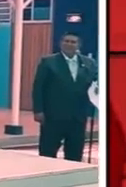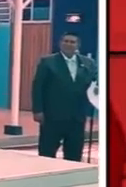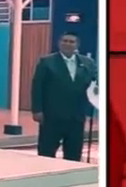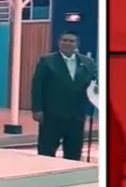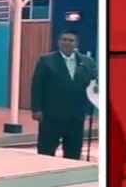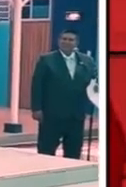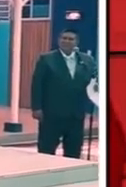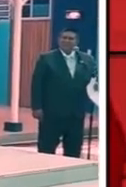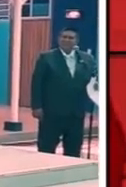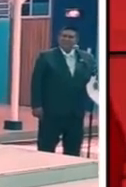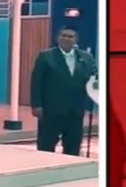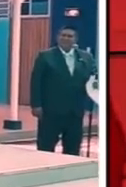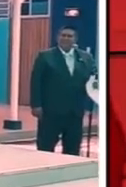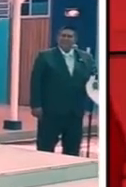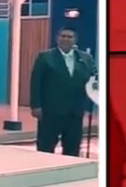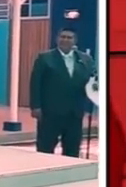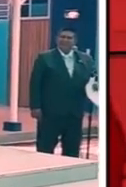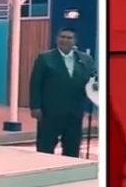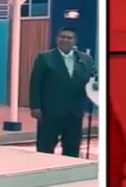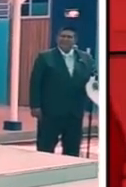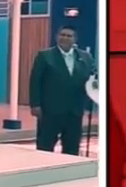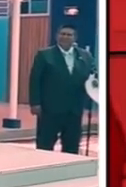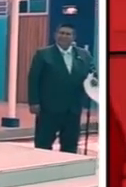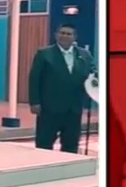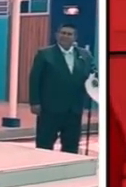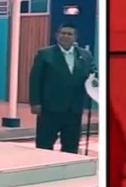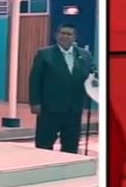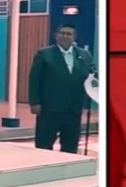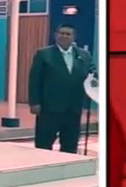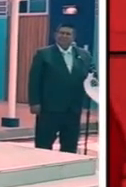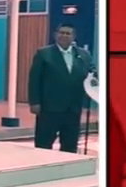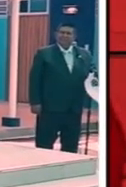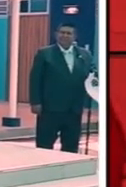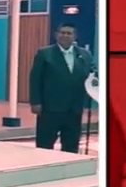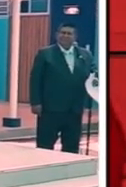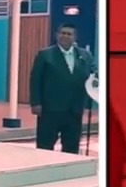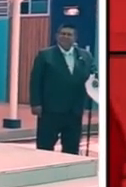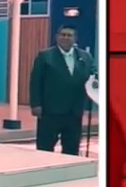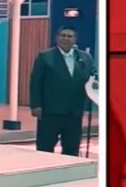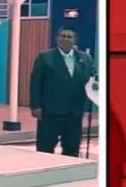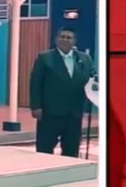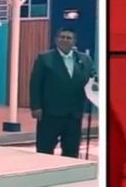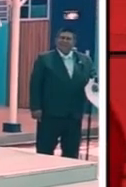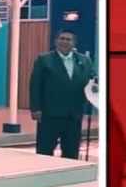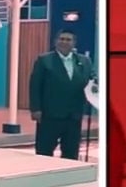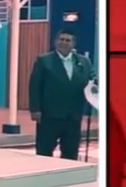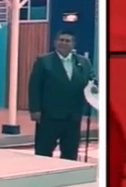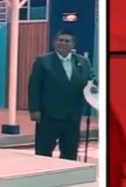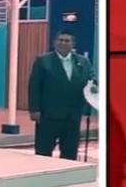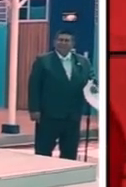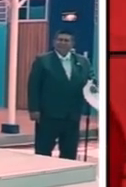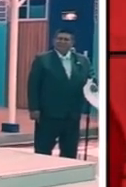o no pero estoy contento cada vez que hago una obra me hacen